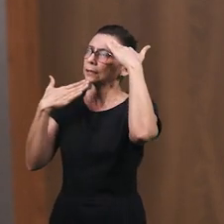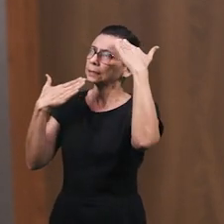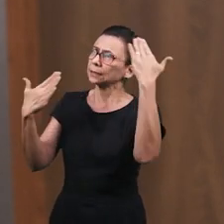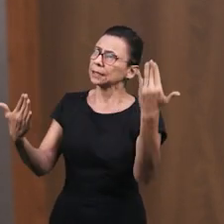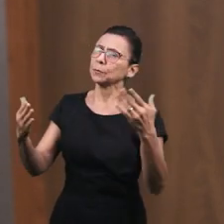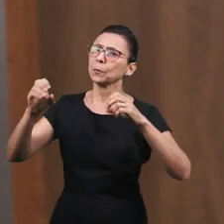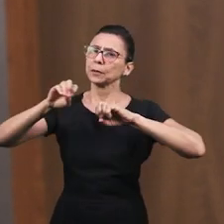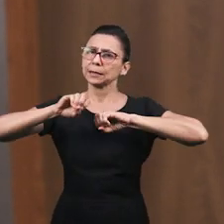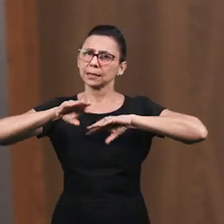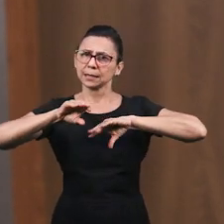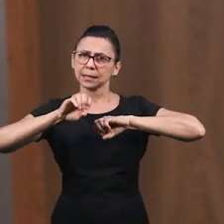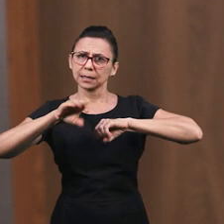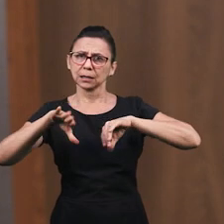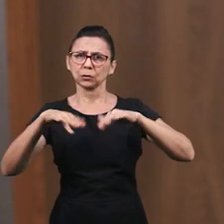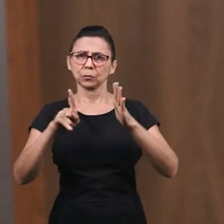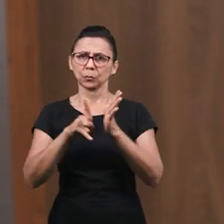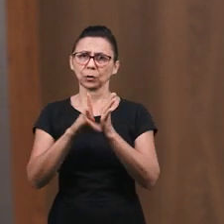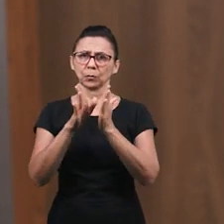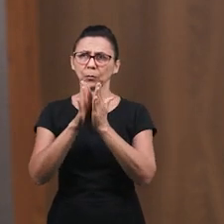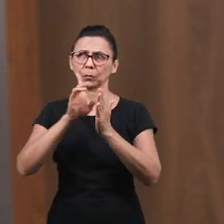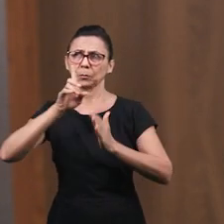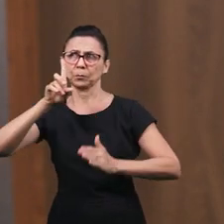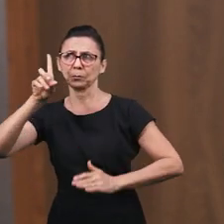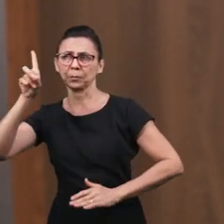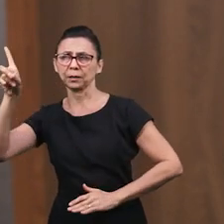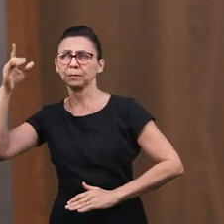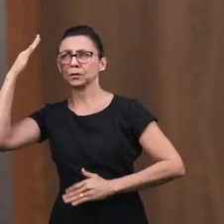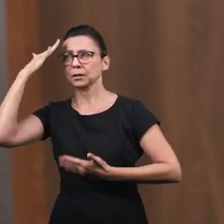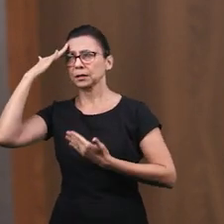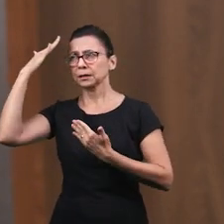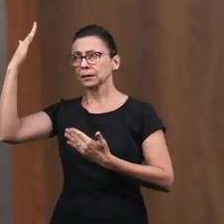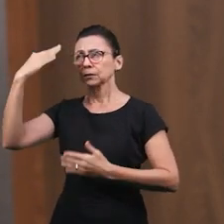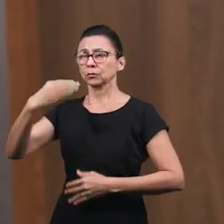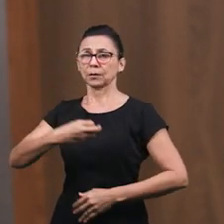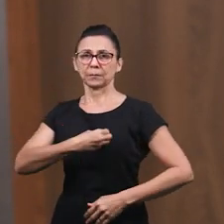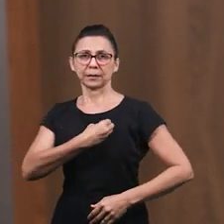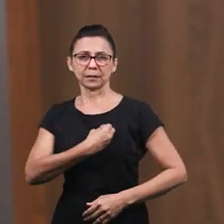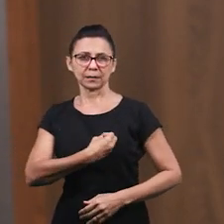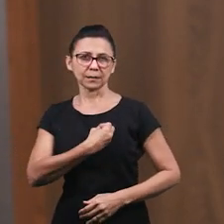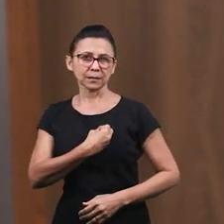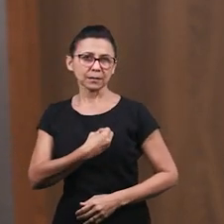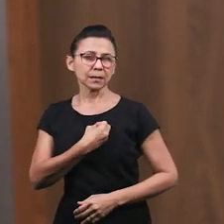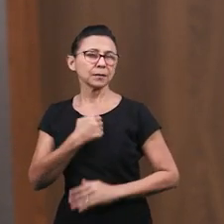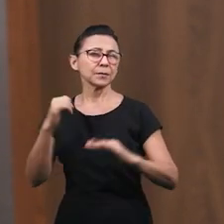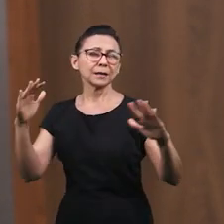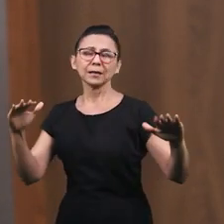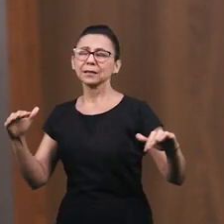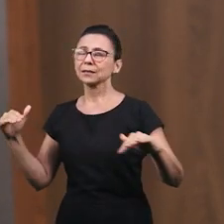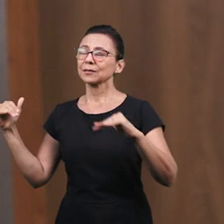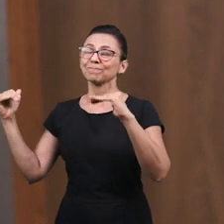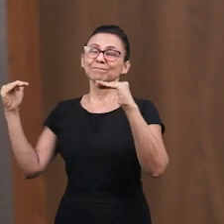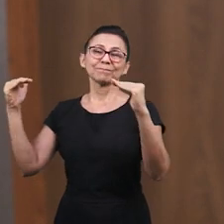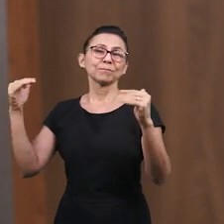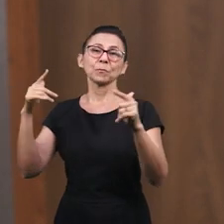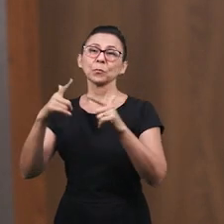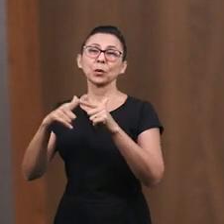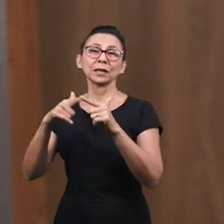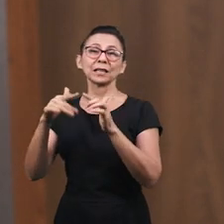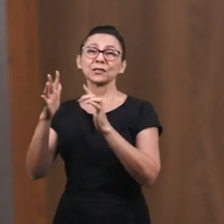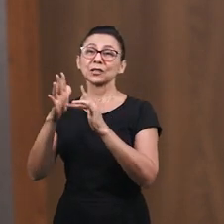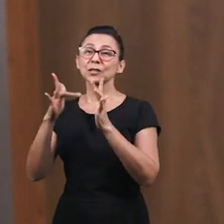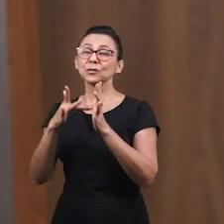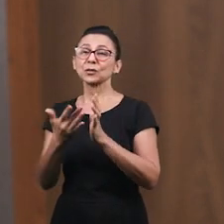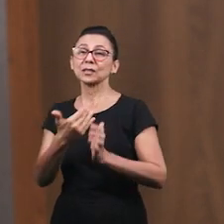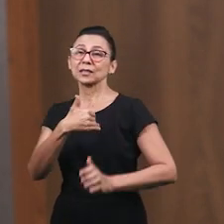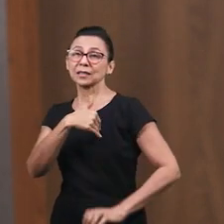tu palabra. Te agradecemos por tu presencia con nosotros. Señor, nosotros te alabamos porque el Señor Jesús